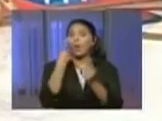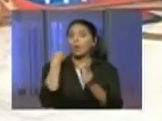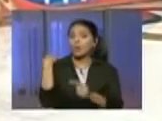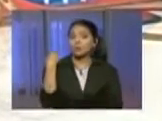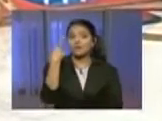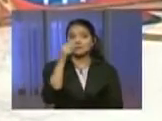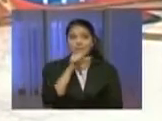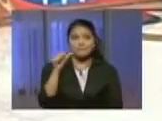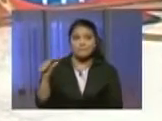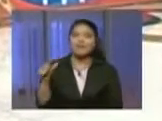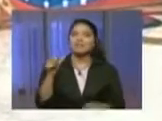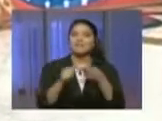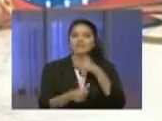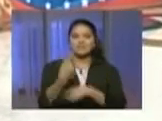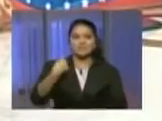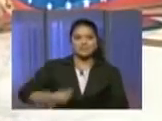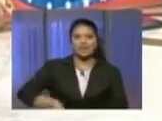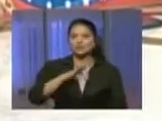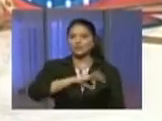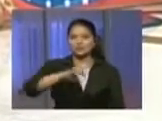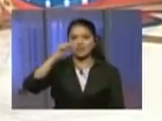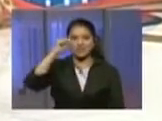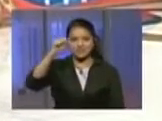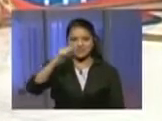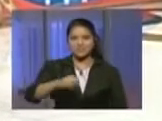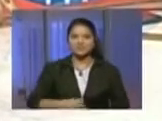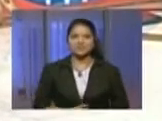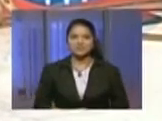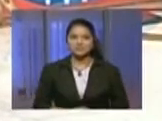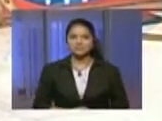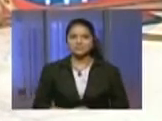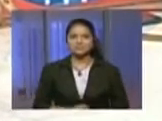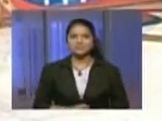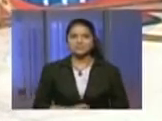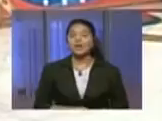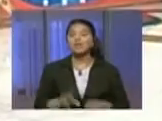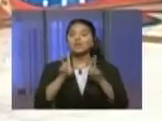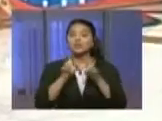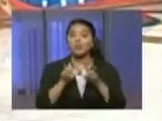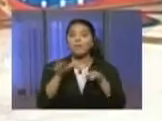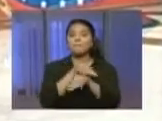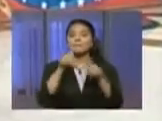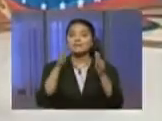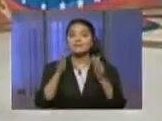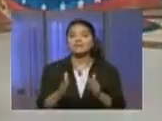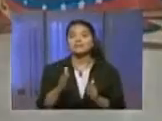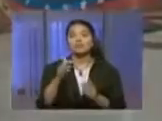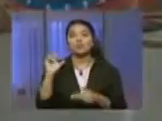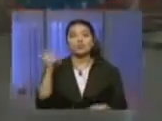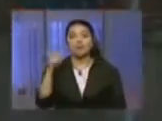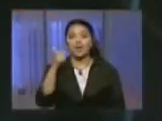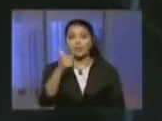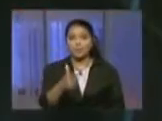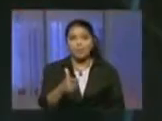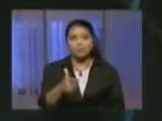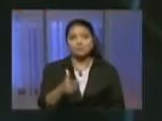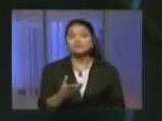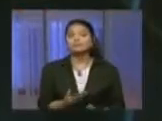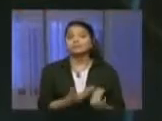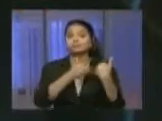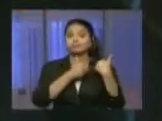como vicepresidente del socialismo territorial y nuevo ministro de obras públicas y Transporte encargado